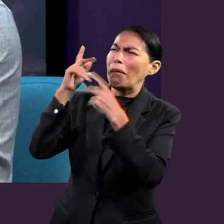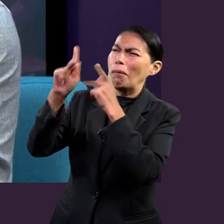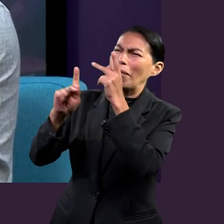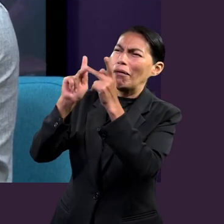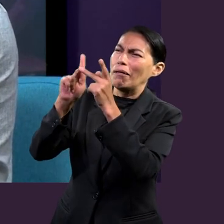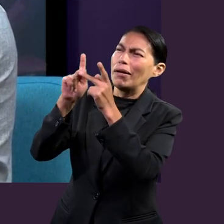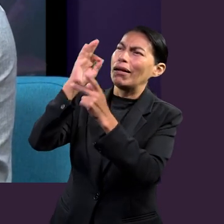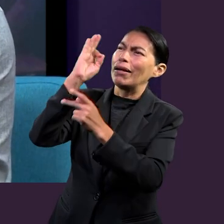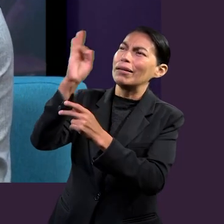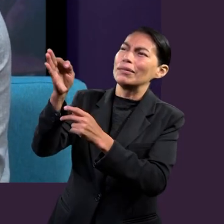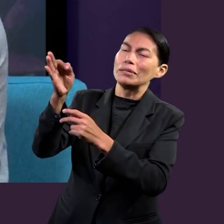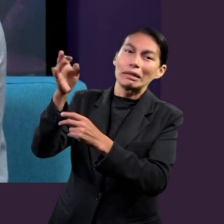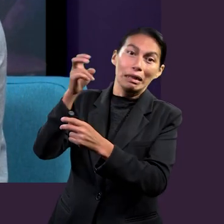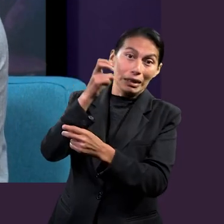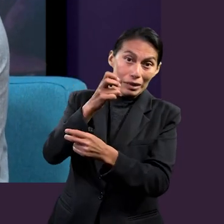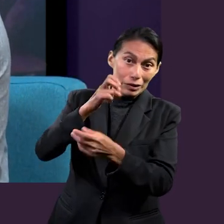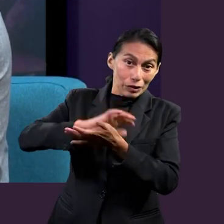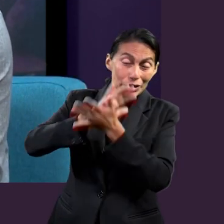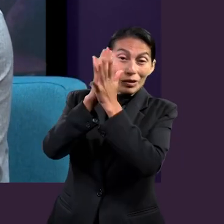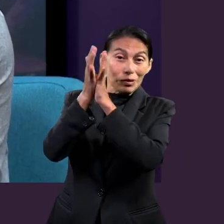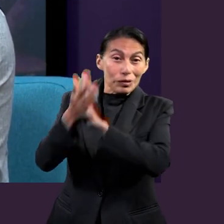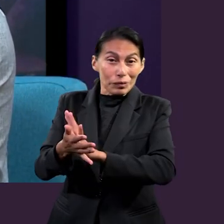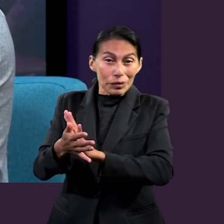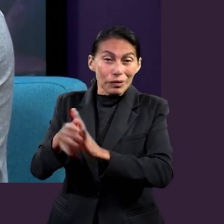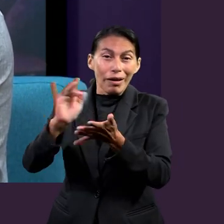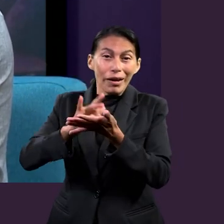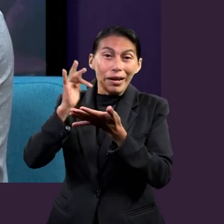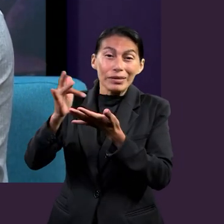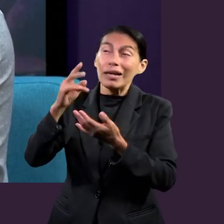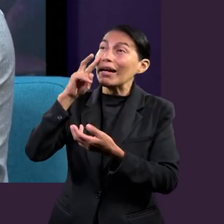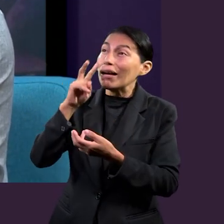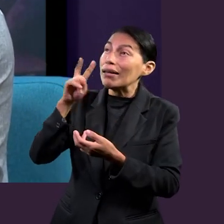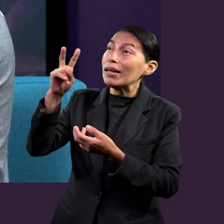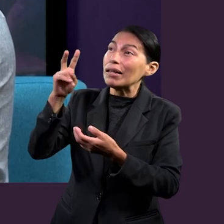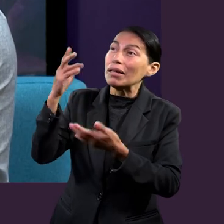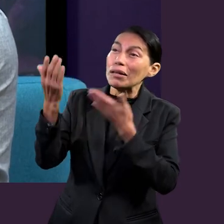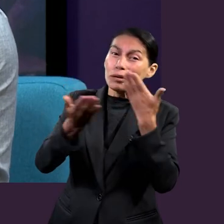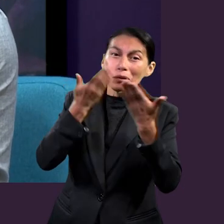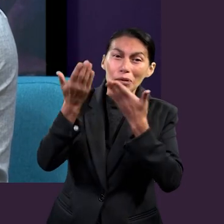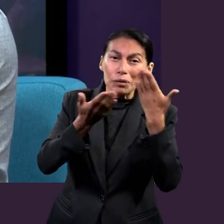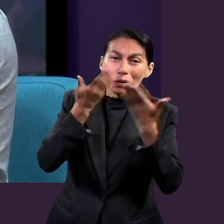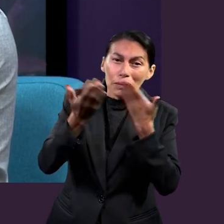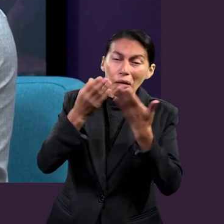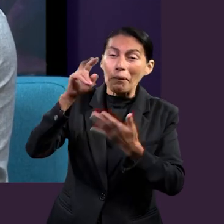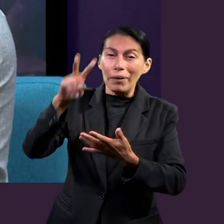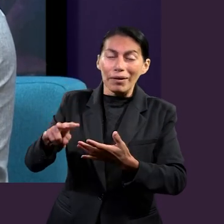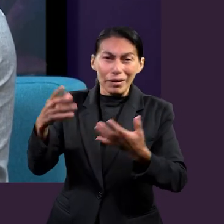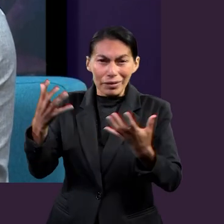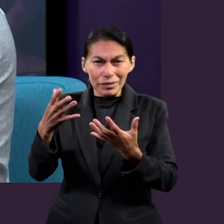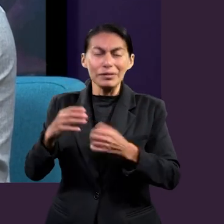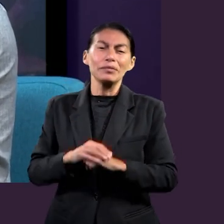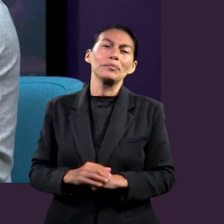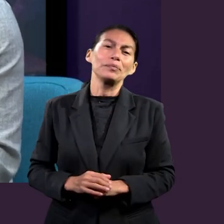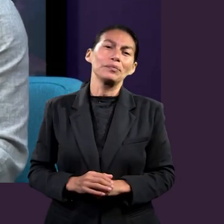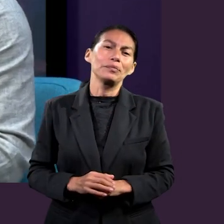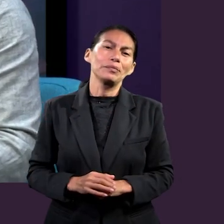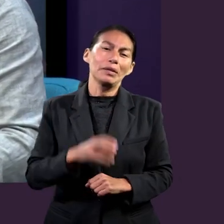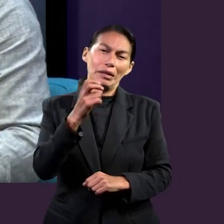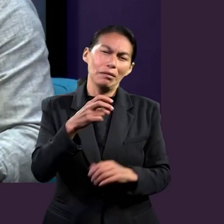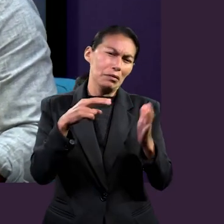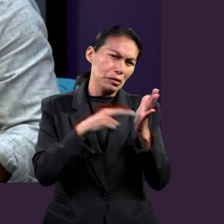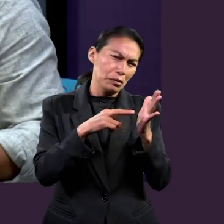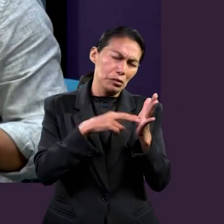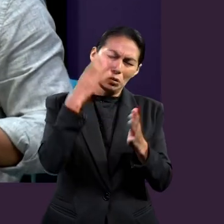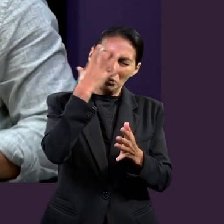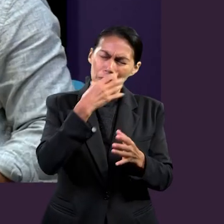más de una transformación por medio de la contemplación y también del uso de la verdad. Este, es uno de mis textos